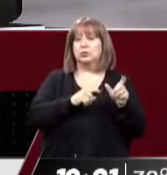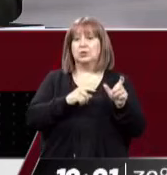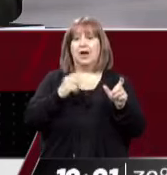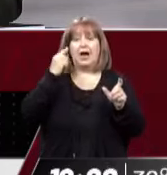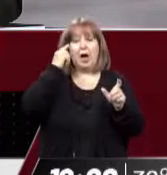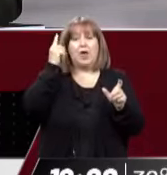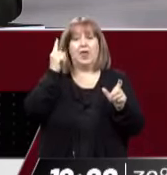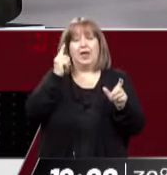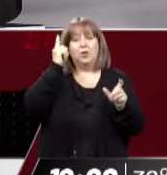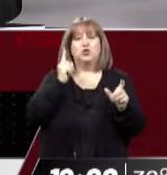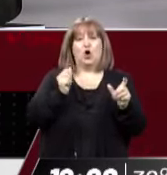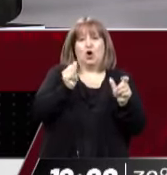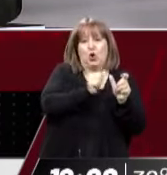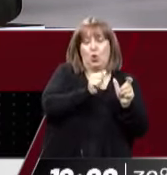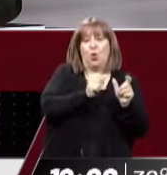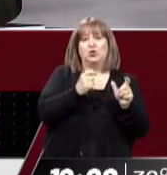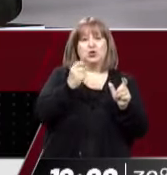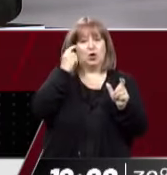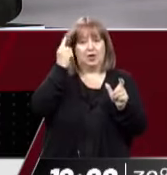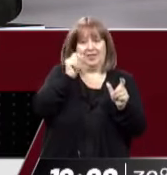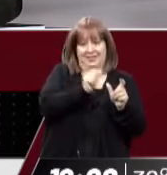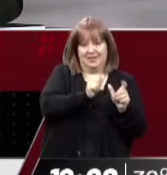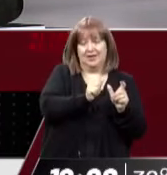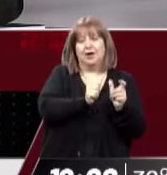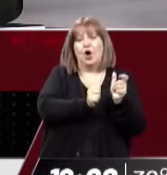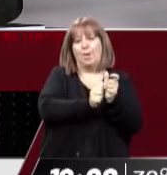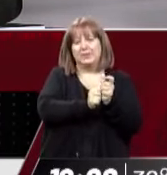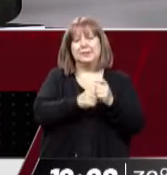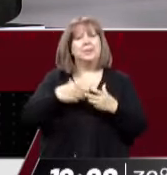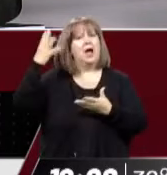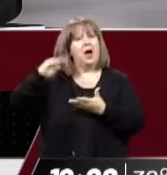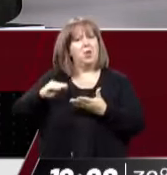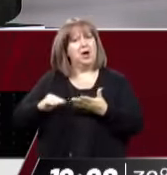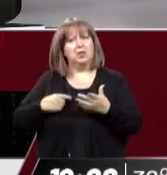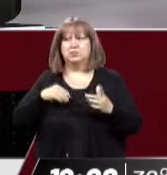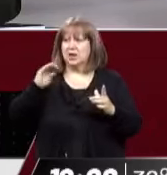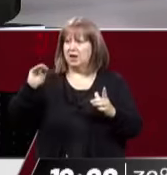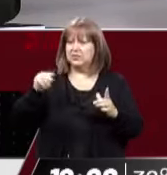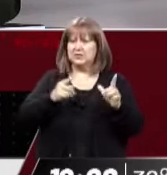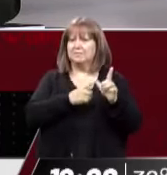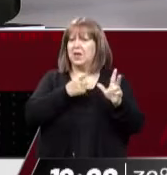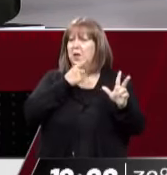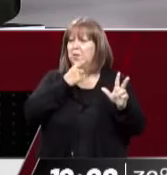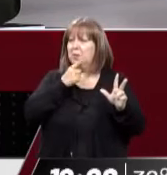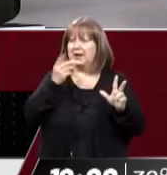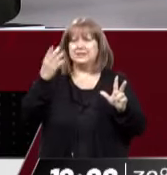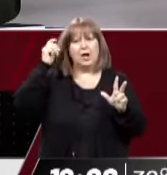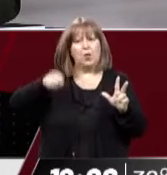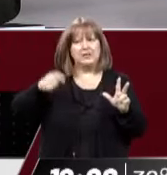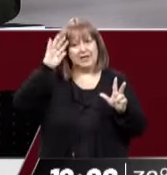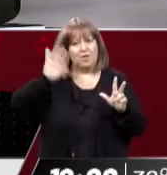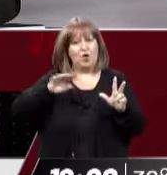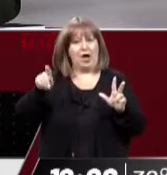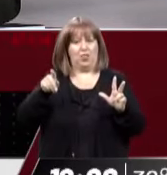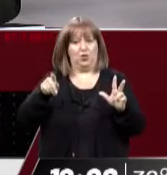de Vildosa, de uno de los justamente condenados. Y es allí donde se llevó adelante esta petición